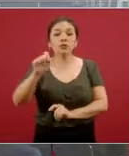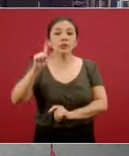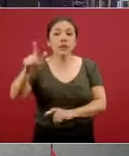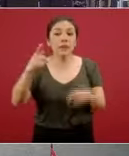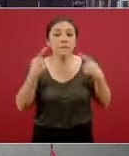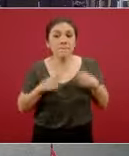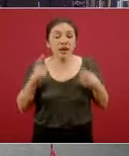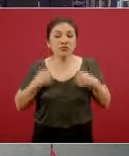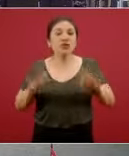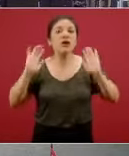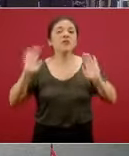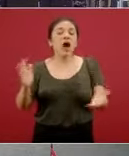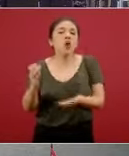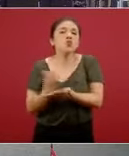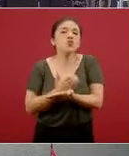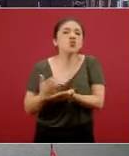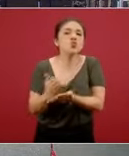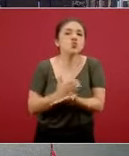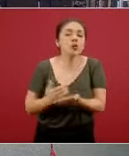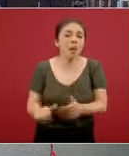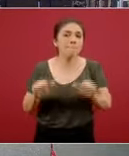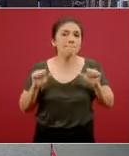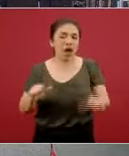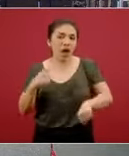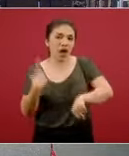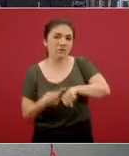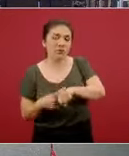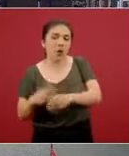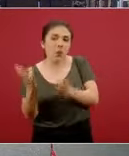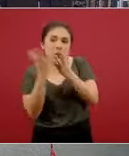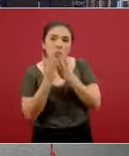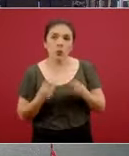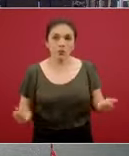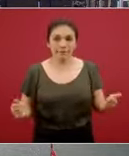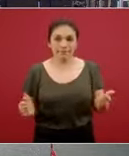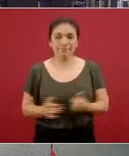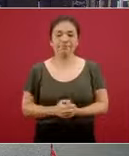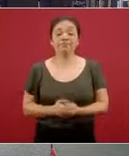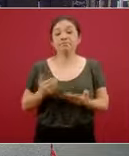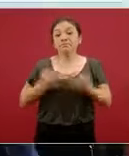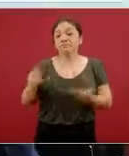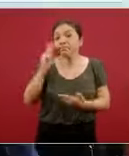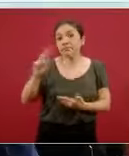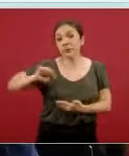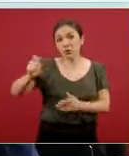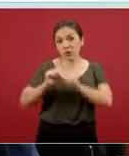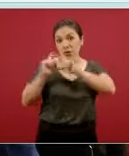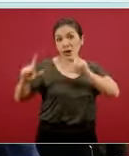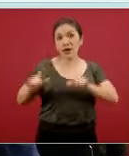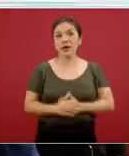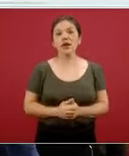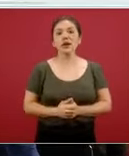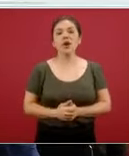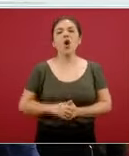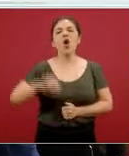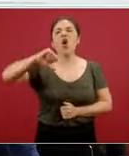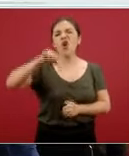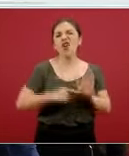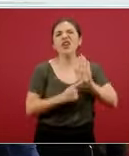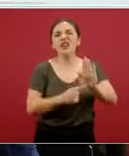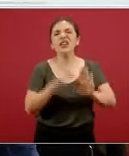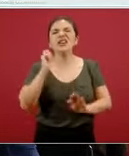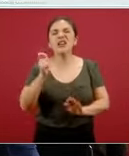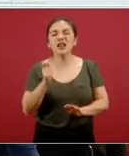603.827 ya se habrían recuperado de la enfermedad como tal. Veamos la siguiente diapositiva. Hoy presentamos